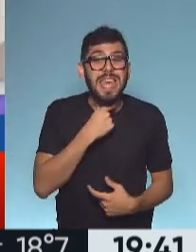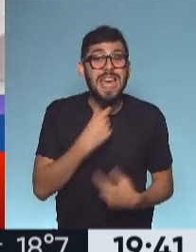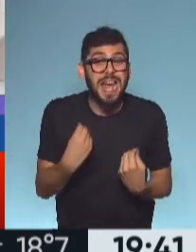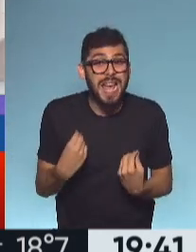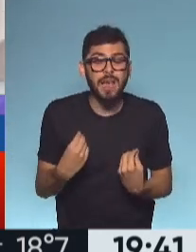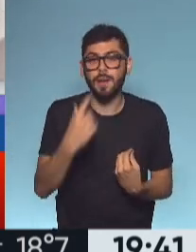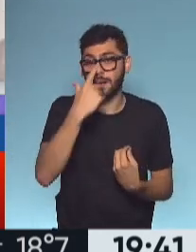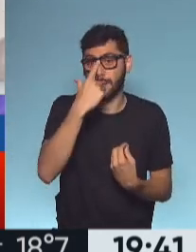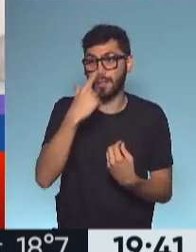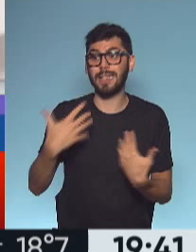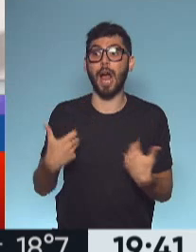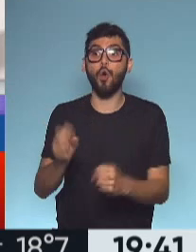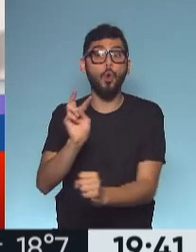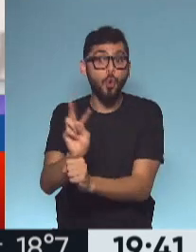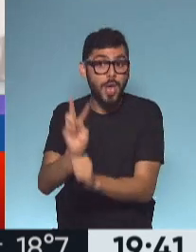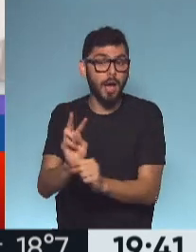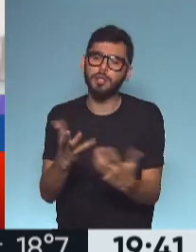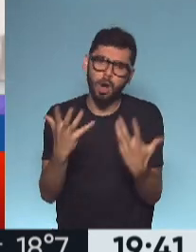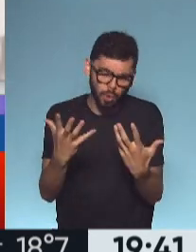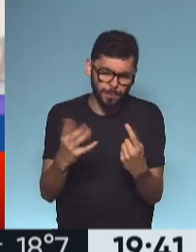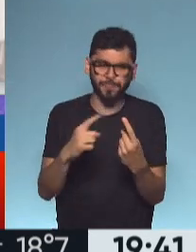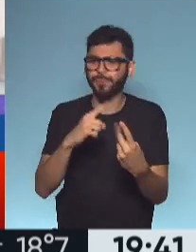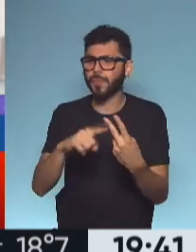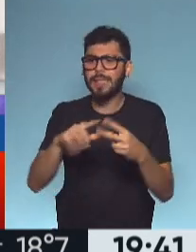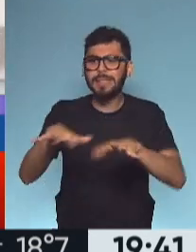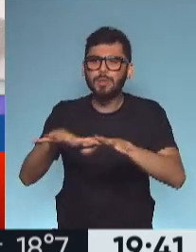priorización del cuidado de la salud. Se está analizando cada una